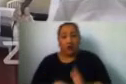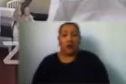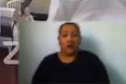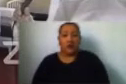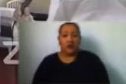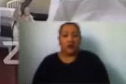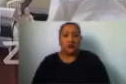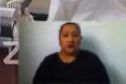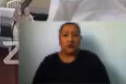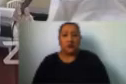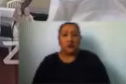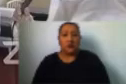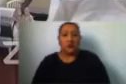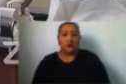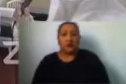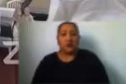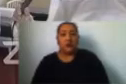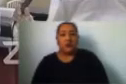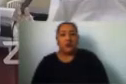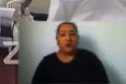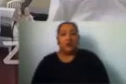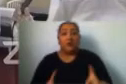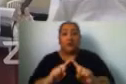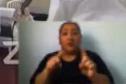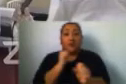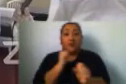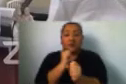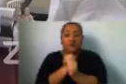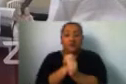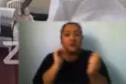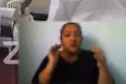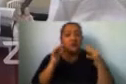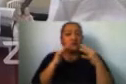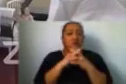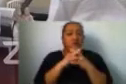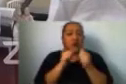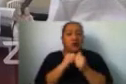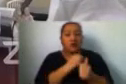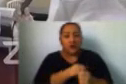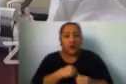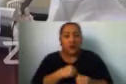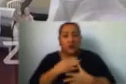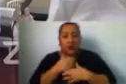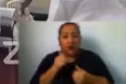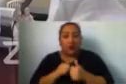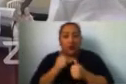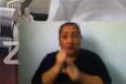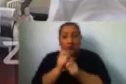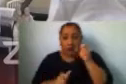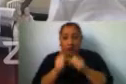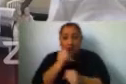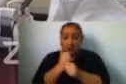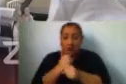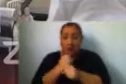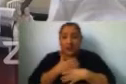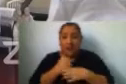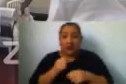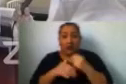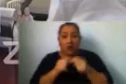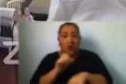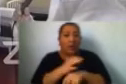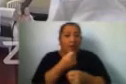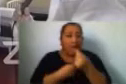se tiene que tener una articulación permanente con el MINSA justamente para la dotación del personal de salud y de los